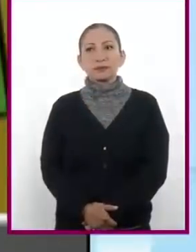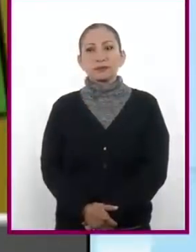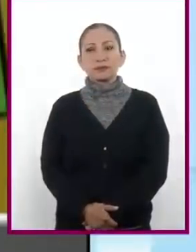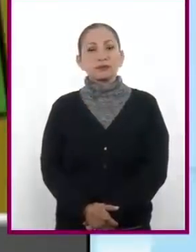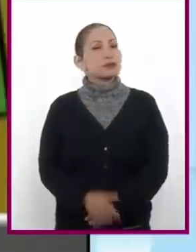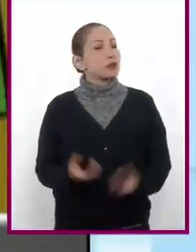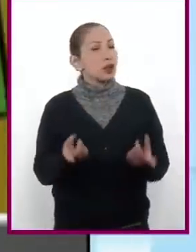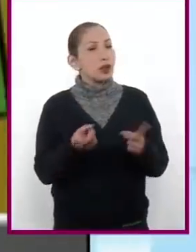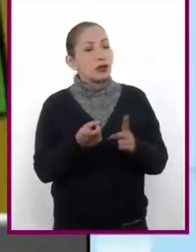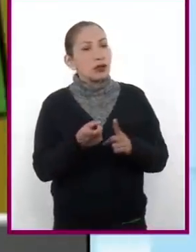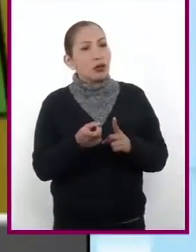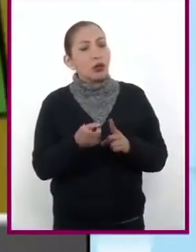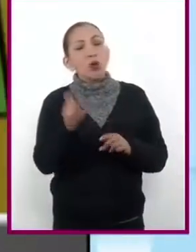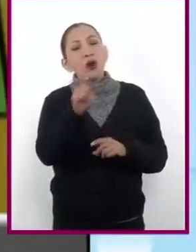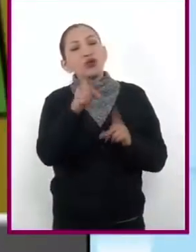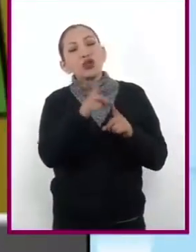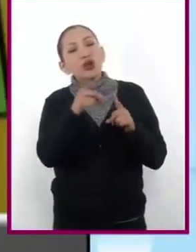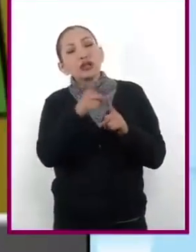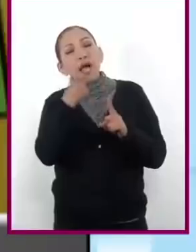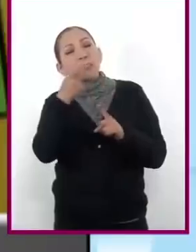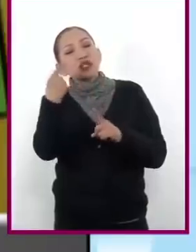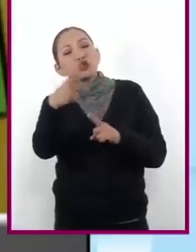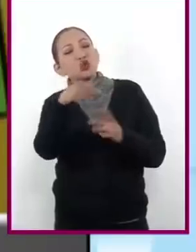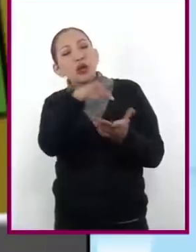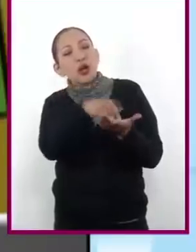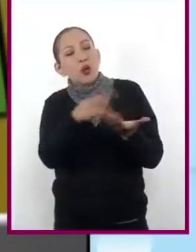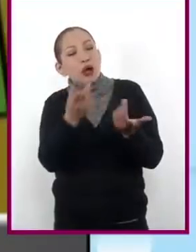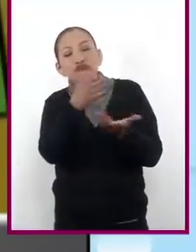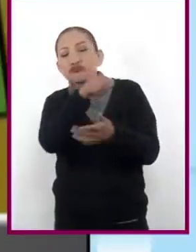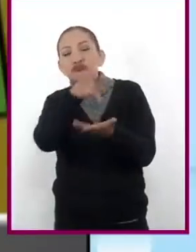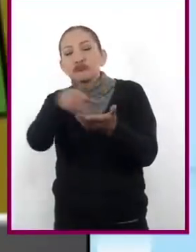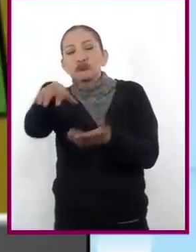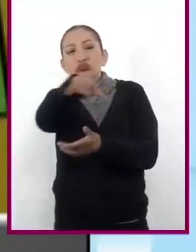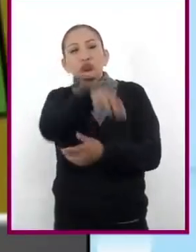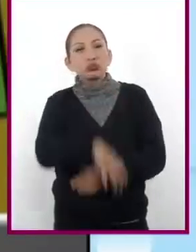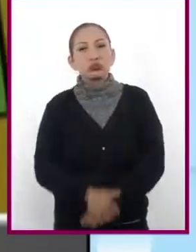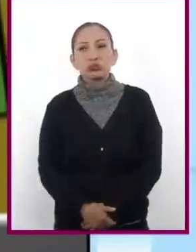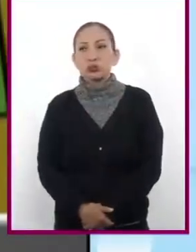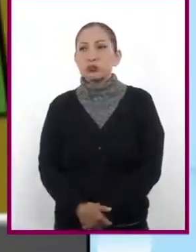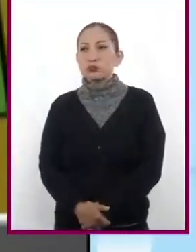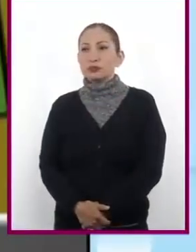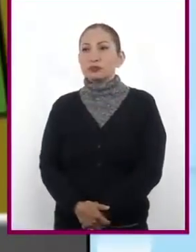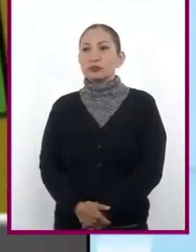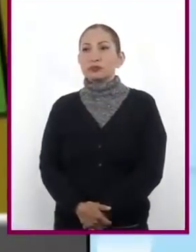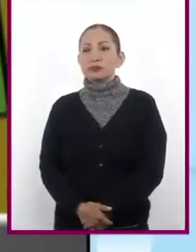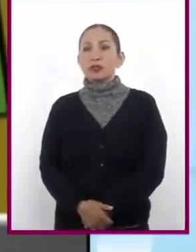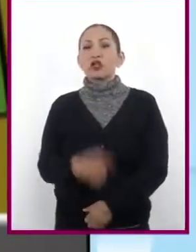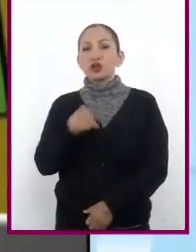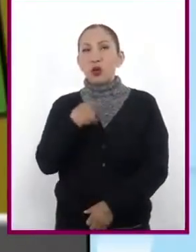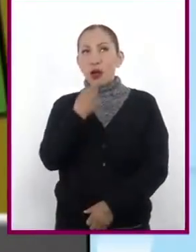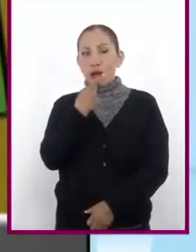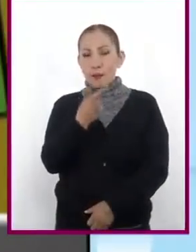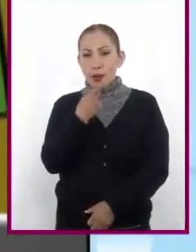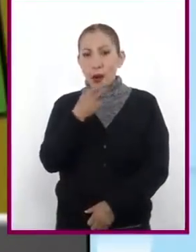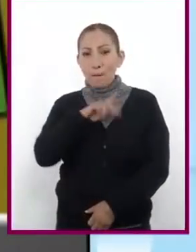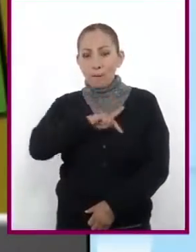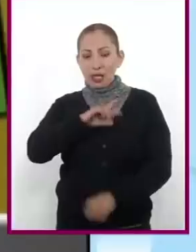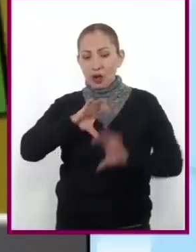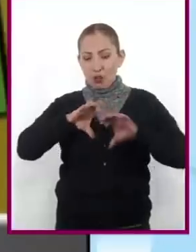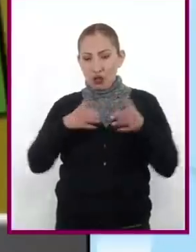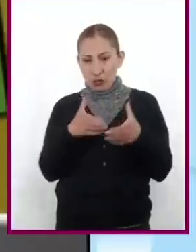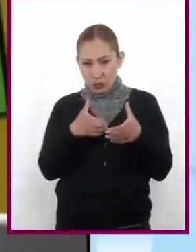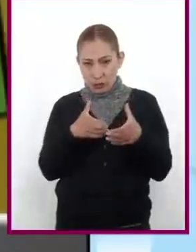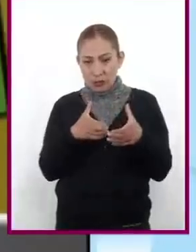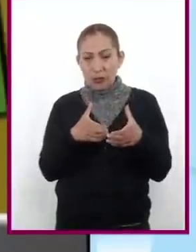¿Y cuándo y en dónde habla su lengua? Yo lo hablo en mi